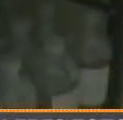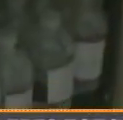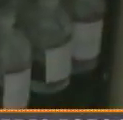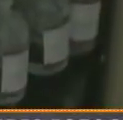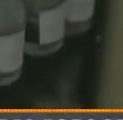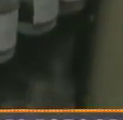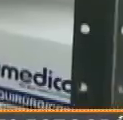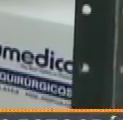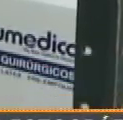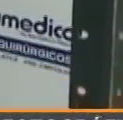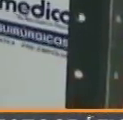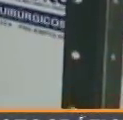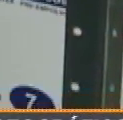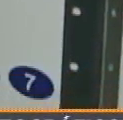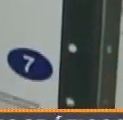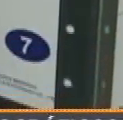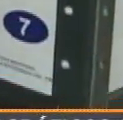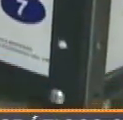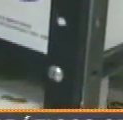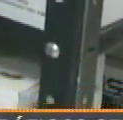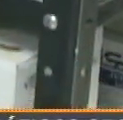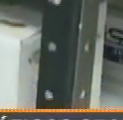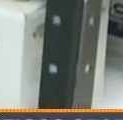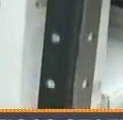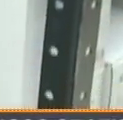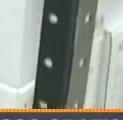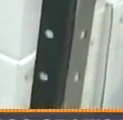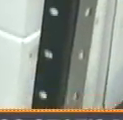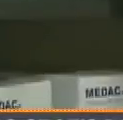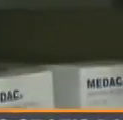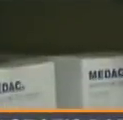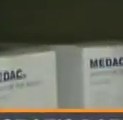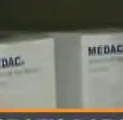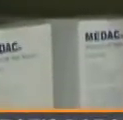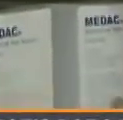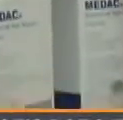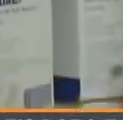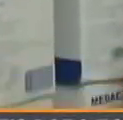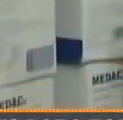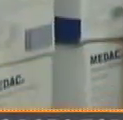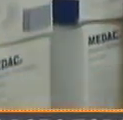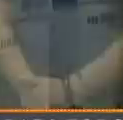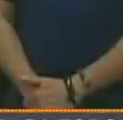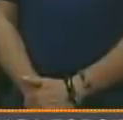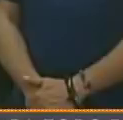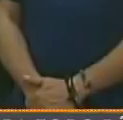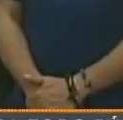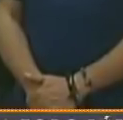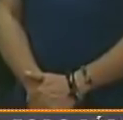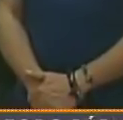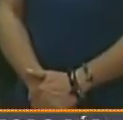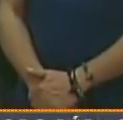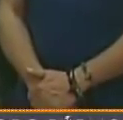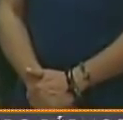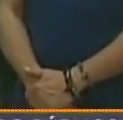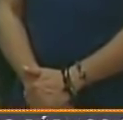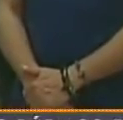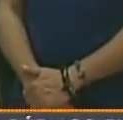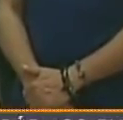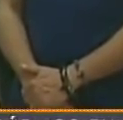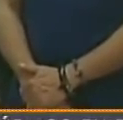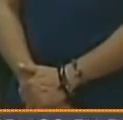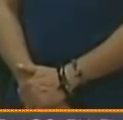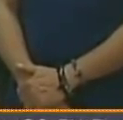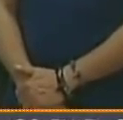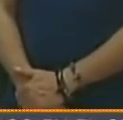una capacidad para atender 1.350 partos al mes. Inclusive